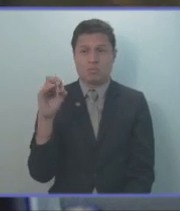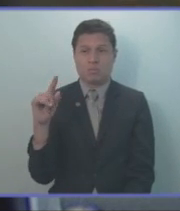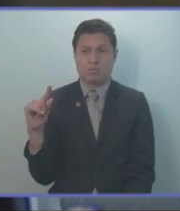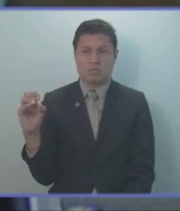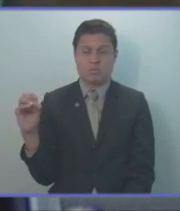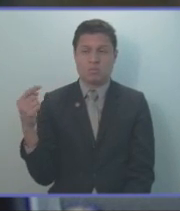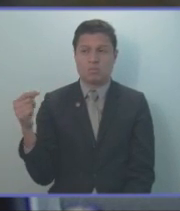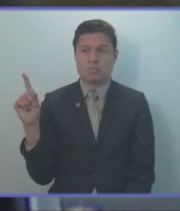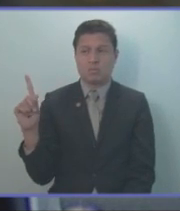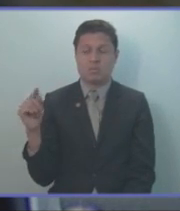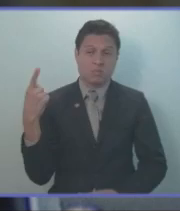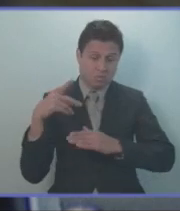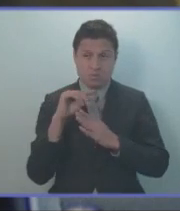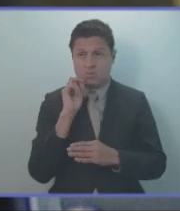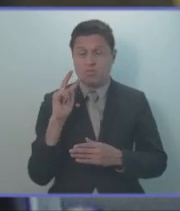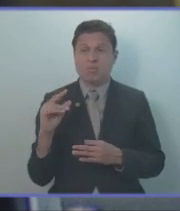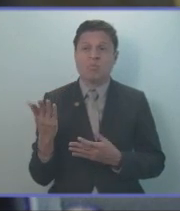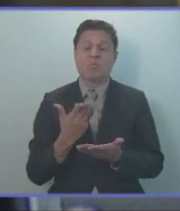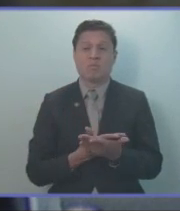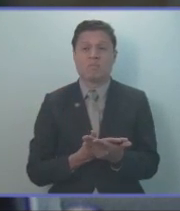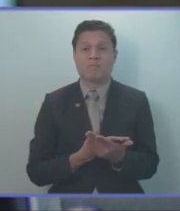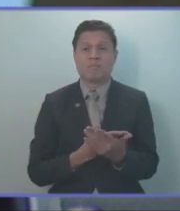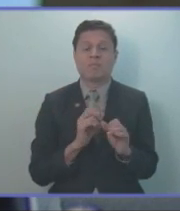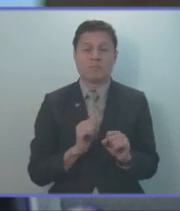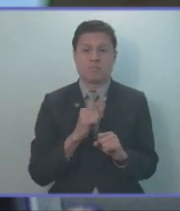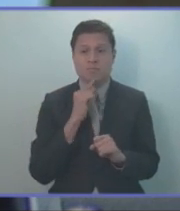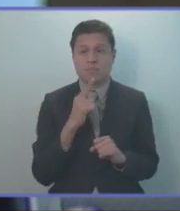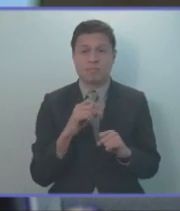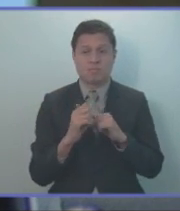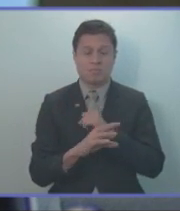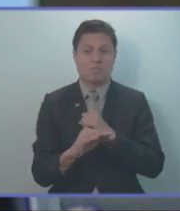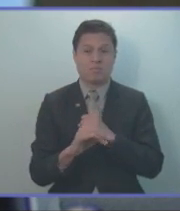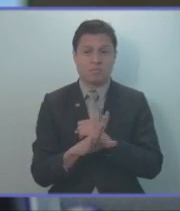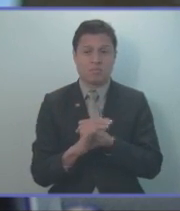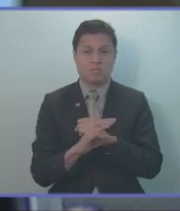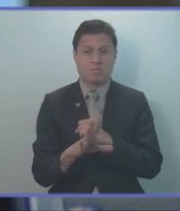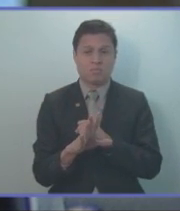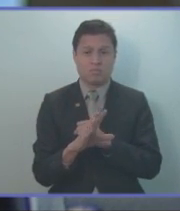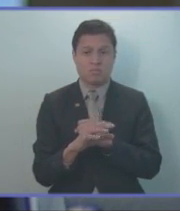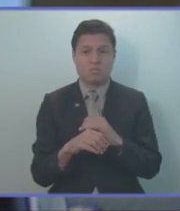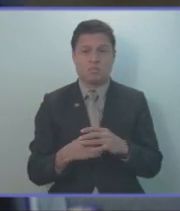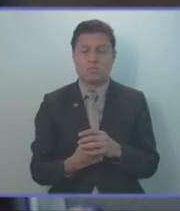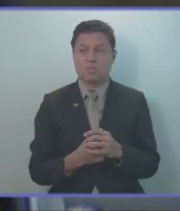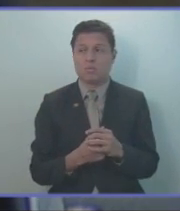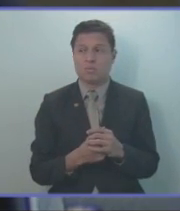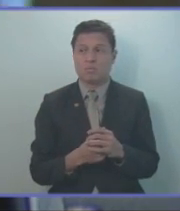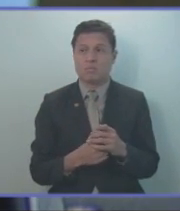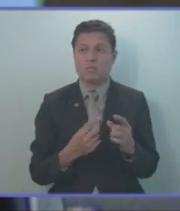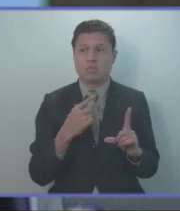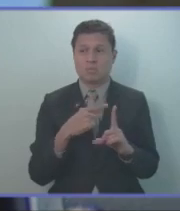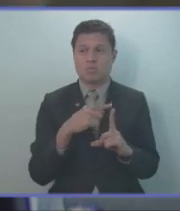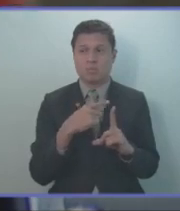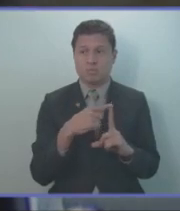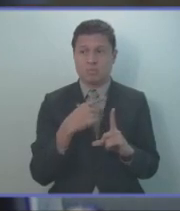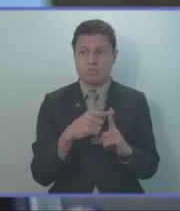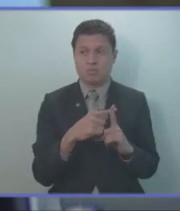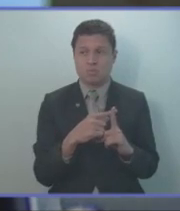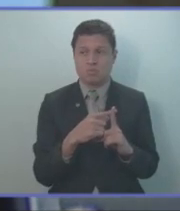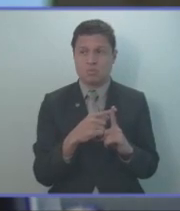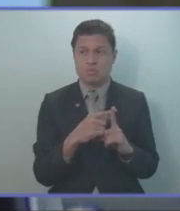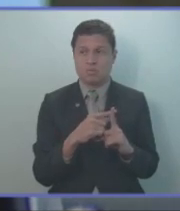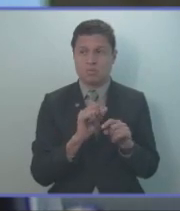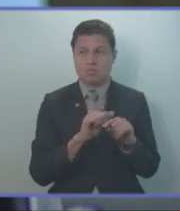606-4-2010-1, moción de diputados del FMLN, en el sentido se emita pronunciamiento a favor de